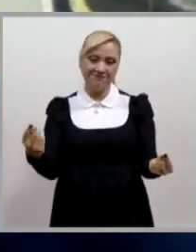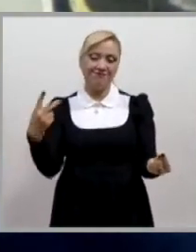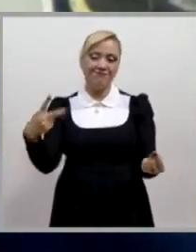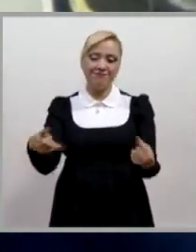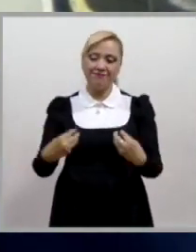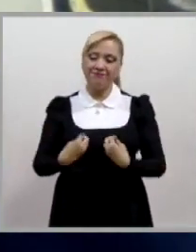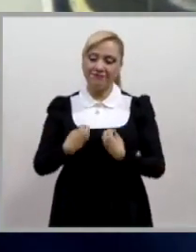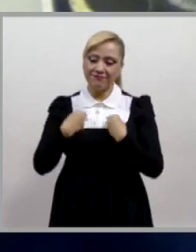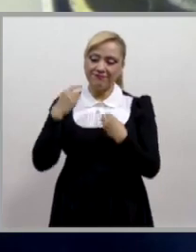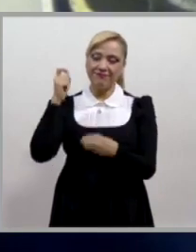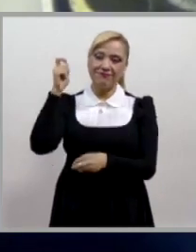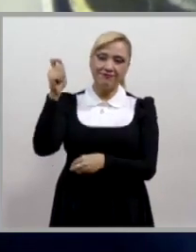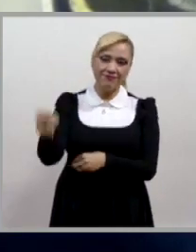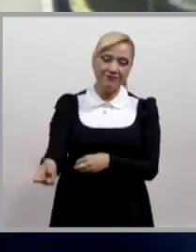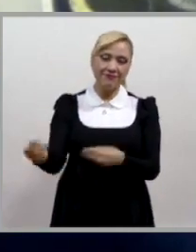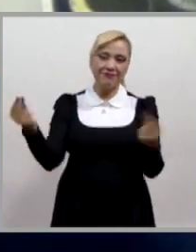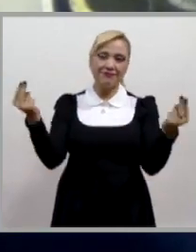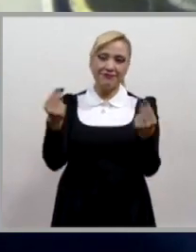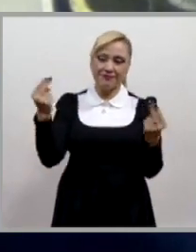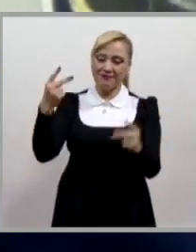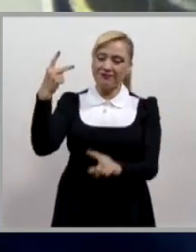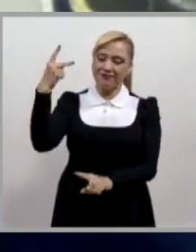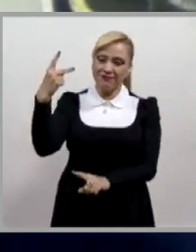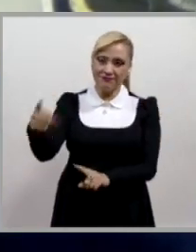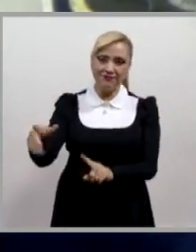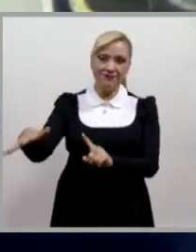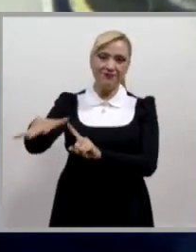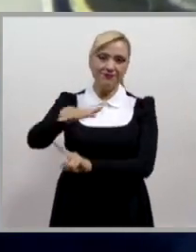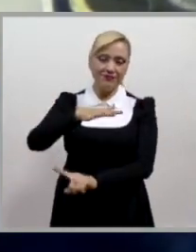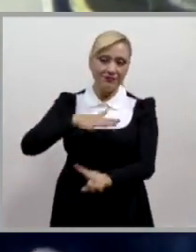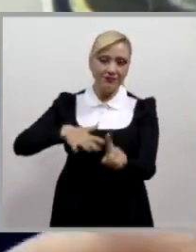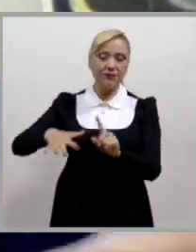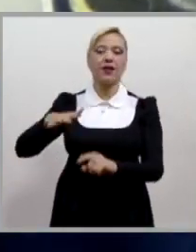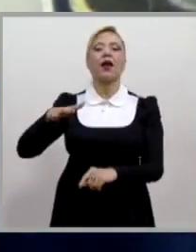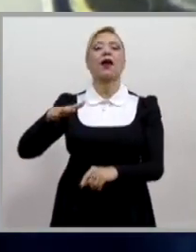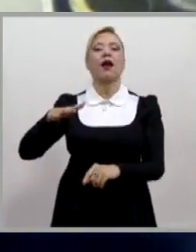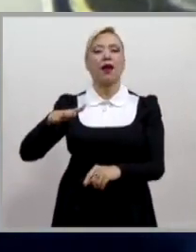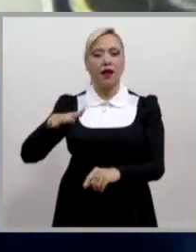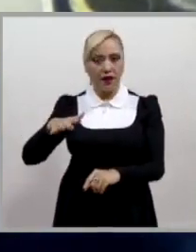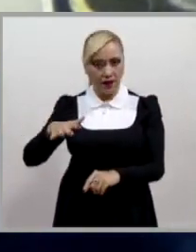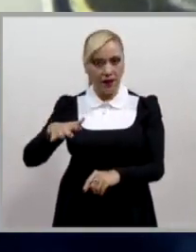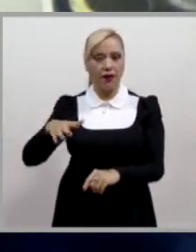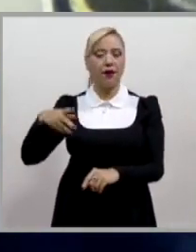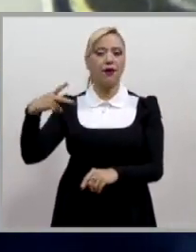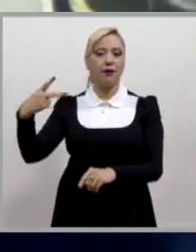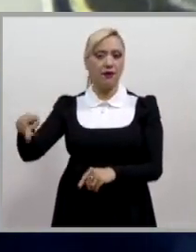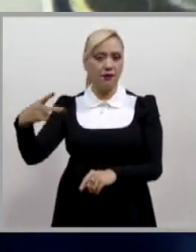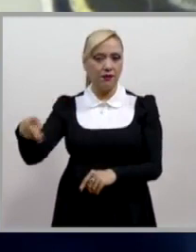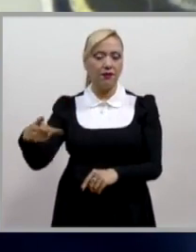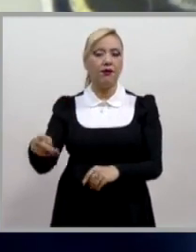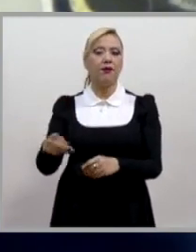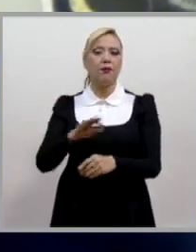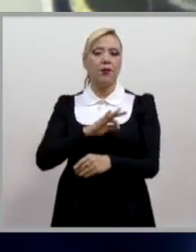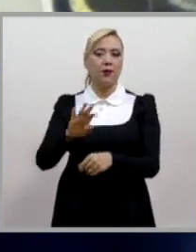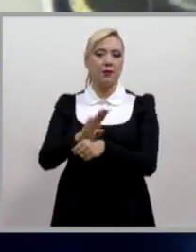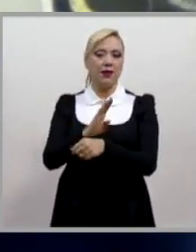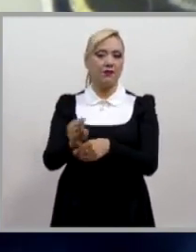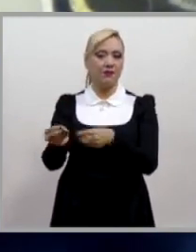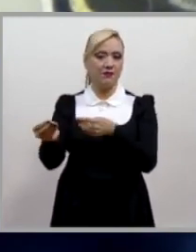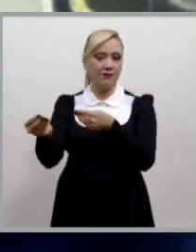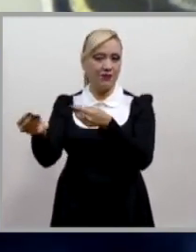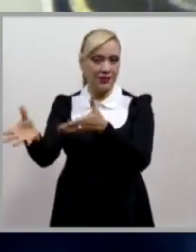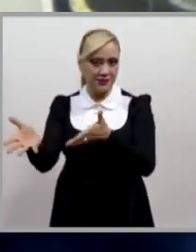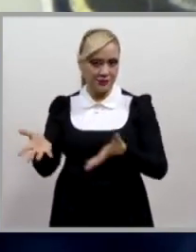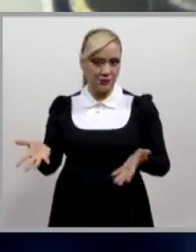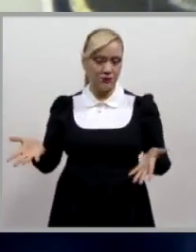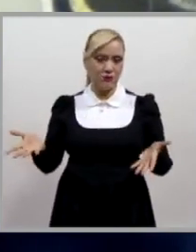contexto, ¿no? A las cosas específicas que se requieren tener en cuenta para poder alcanzar los objetivos que plantean estos